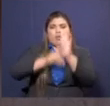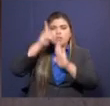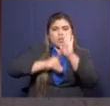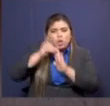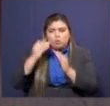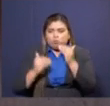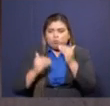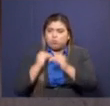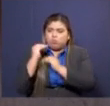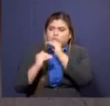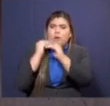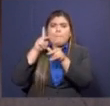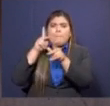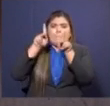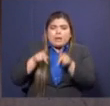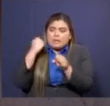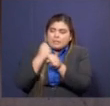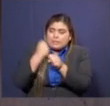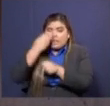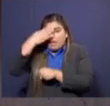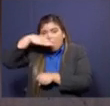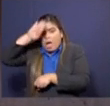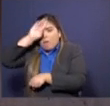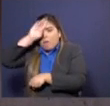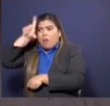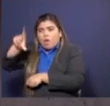y empleo en nuestros campos.